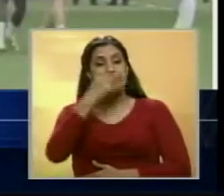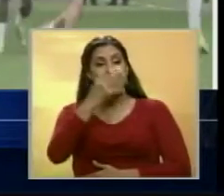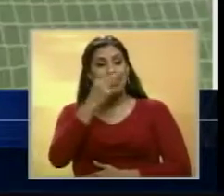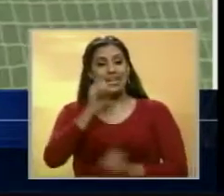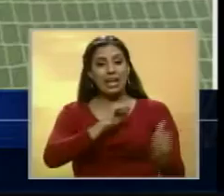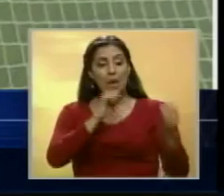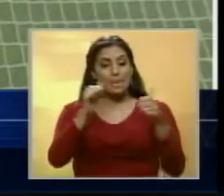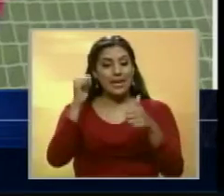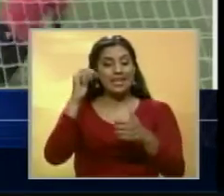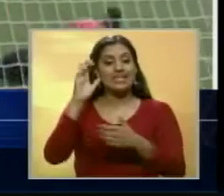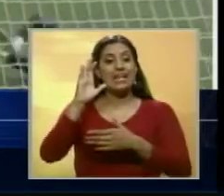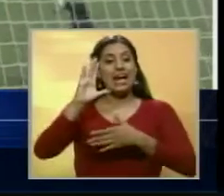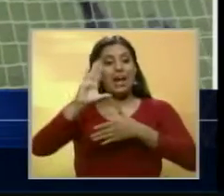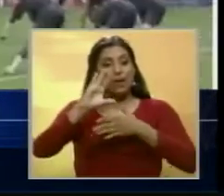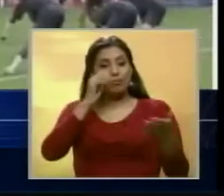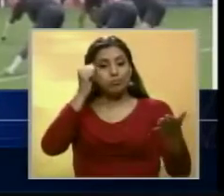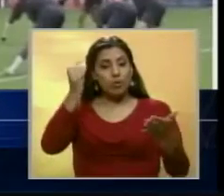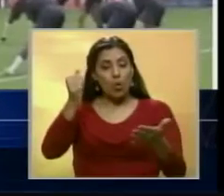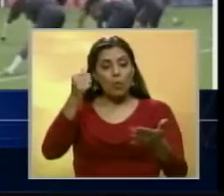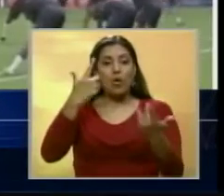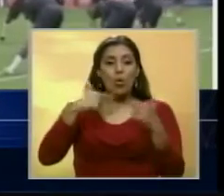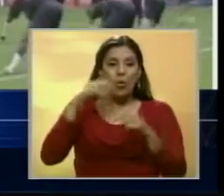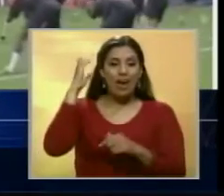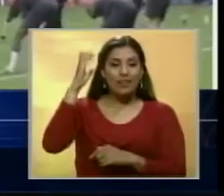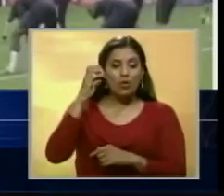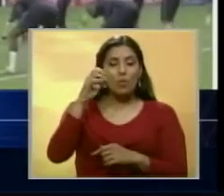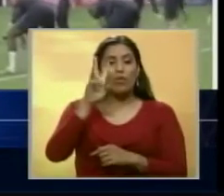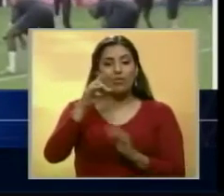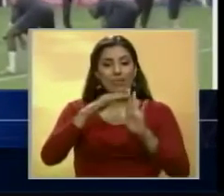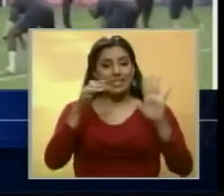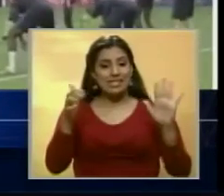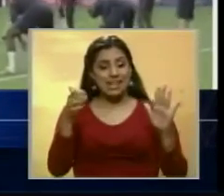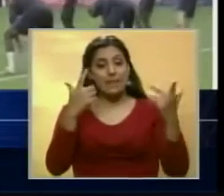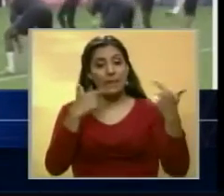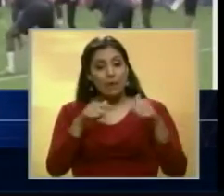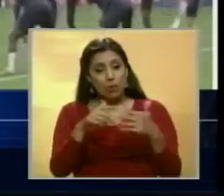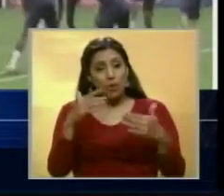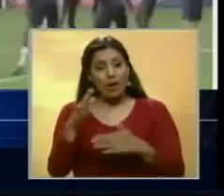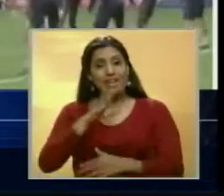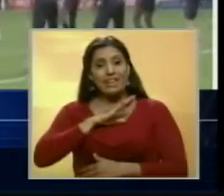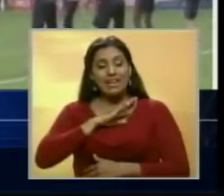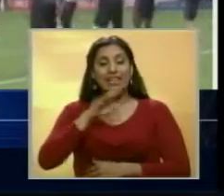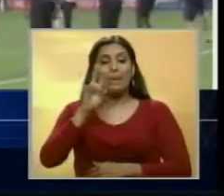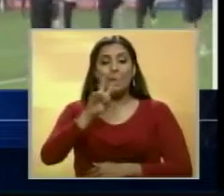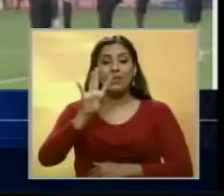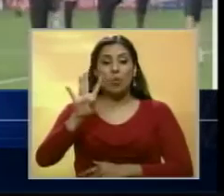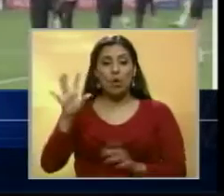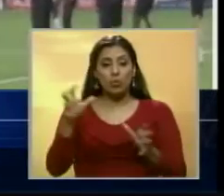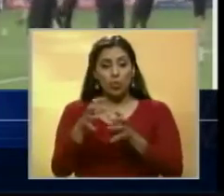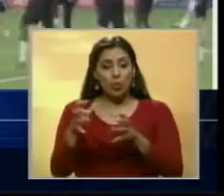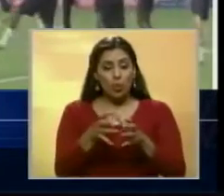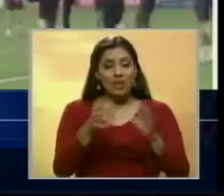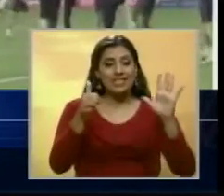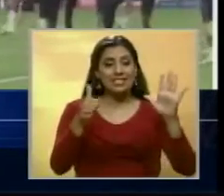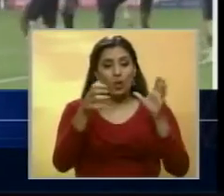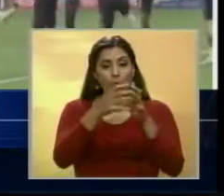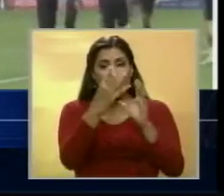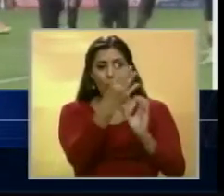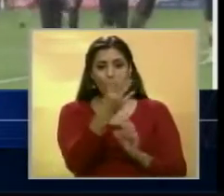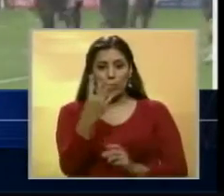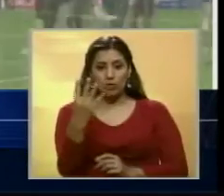arranca la Eurocopa Francia 2016, un torneo que estrena formato, pues se jugará con 24 selecciones y 6 grupos de